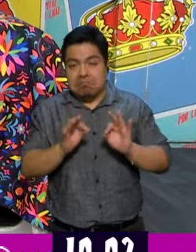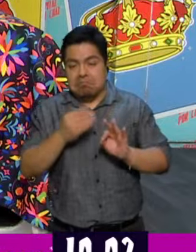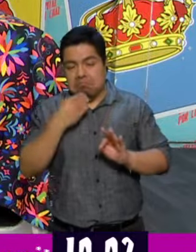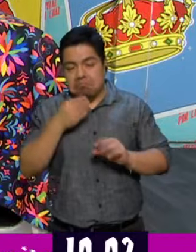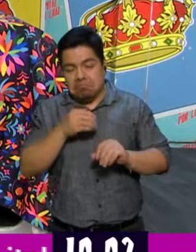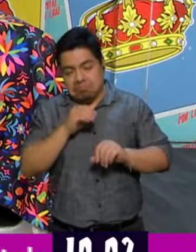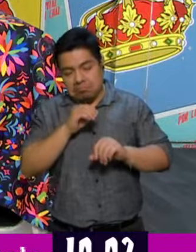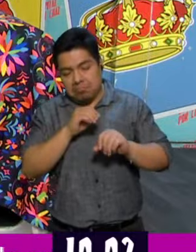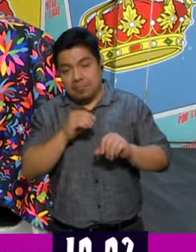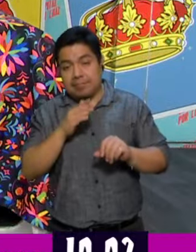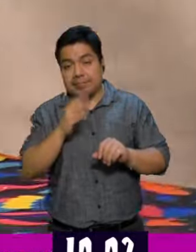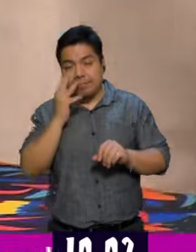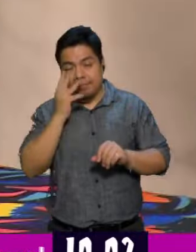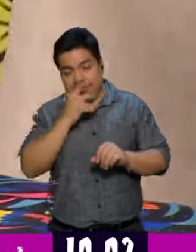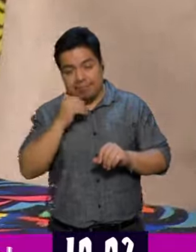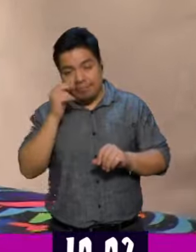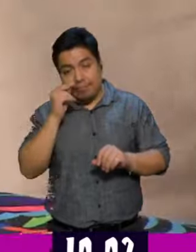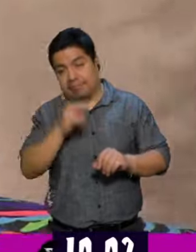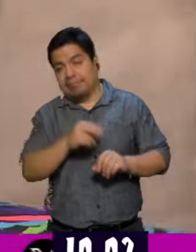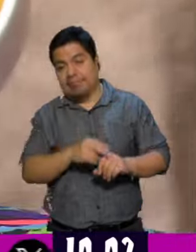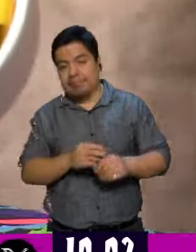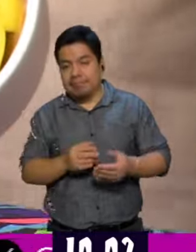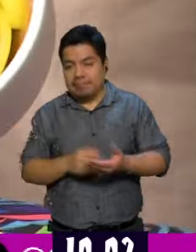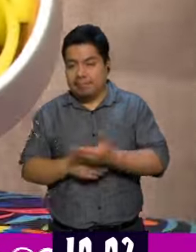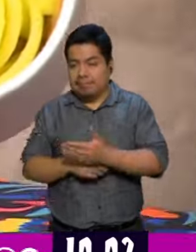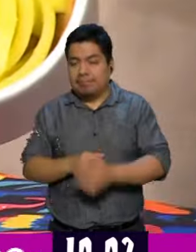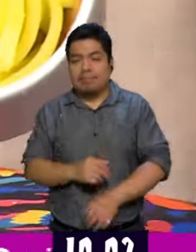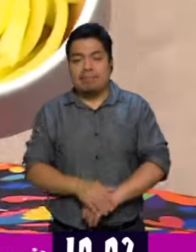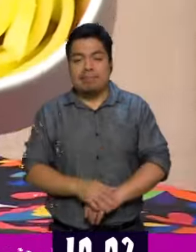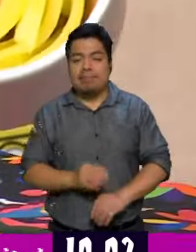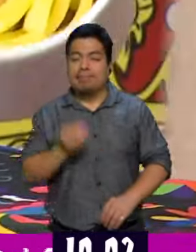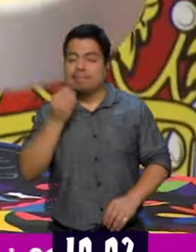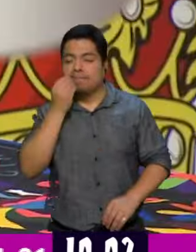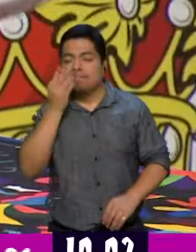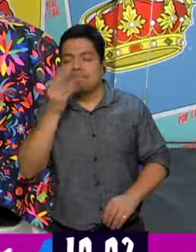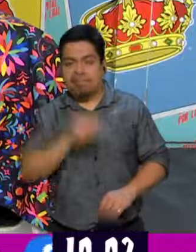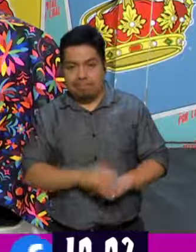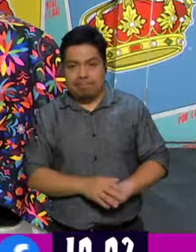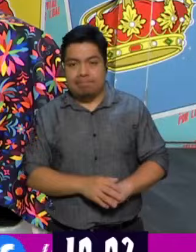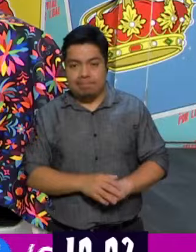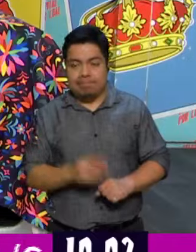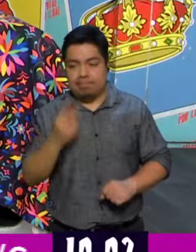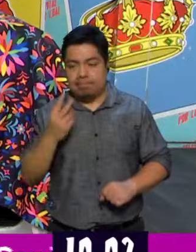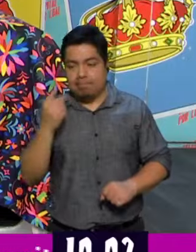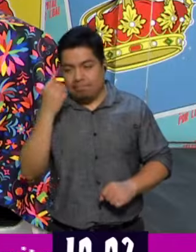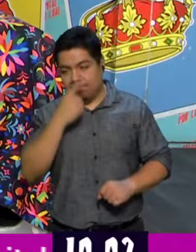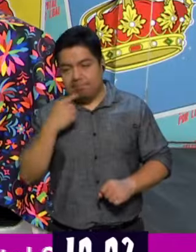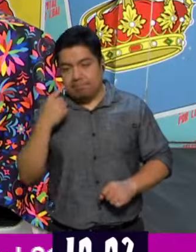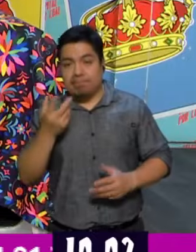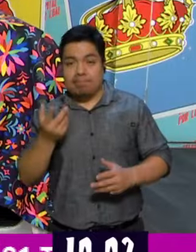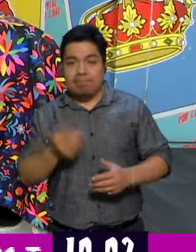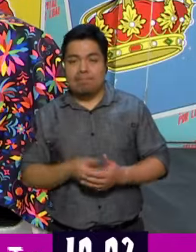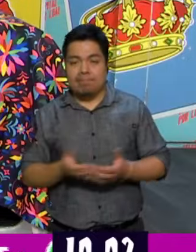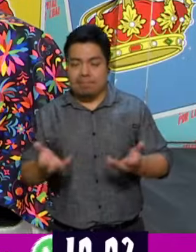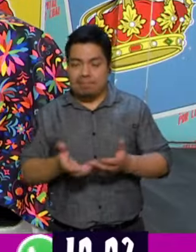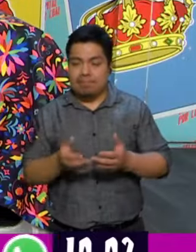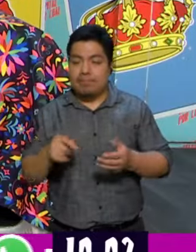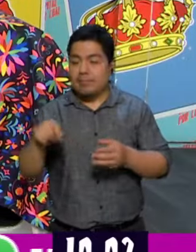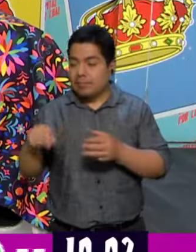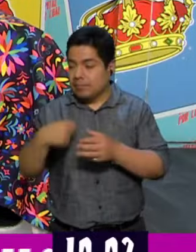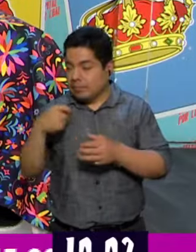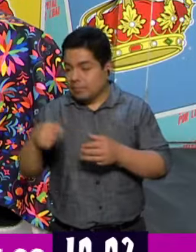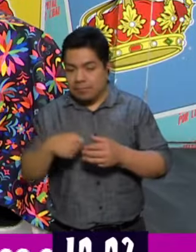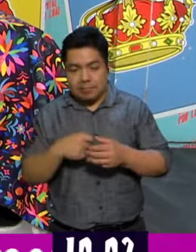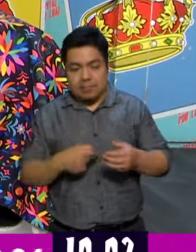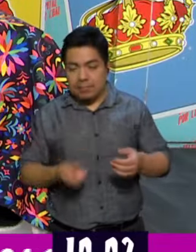mire. Y nos va a quedar de esta forma. Chulada, ¿eh? Me tardé 2 horas haciendo eso. Híjole, ¿a ver si hay cucharitas o qué? Acá